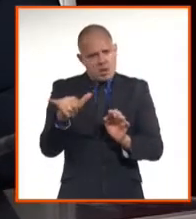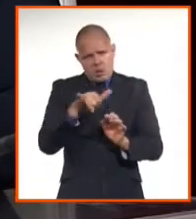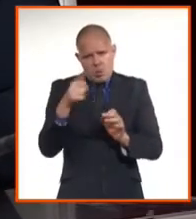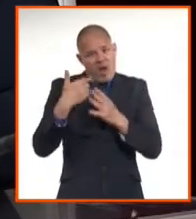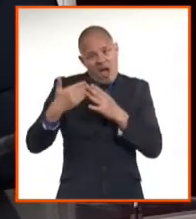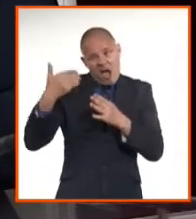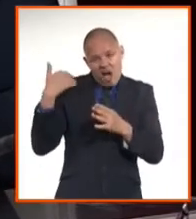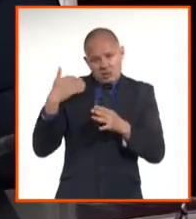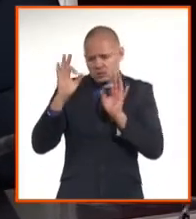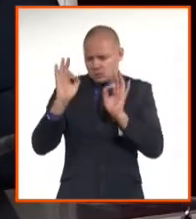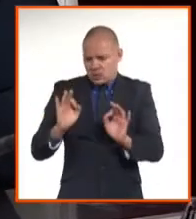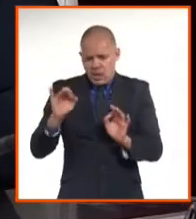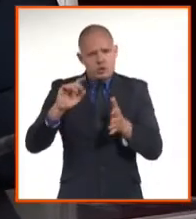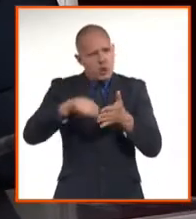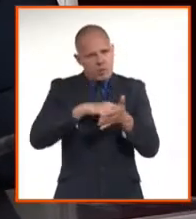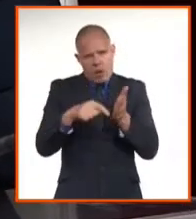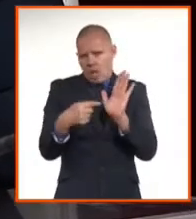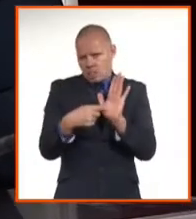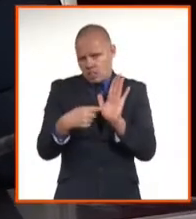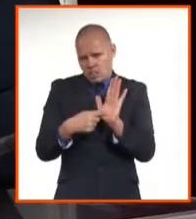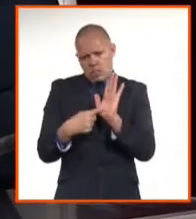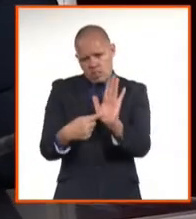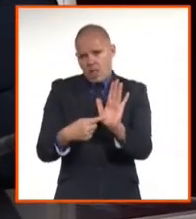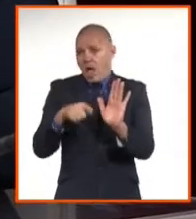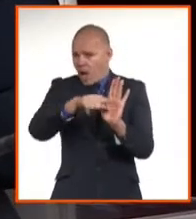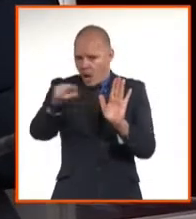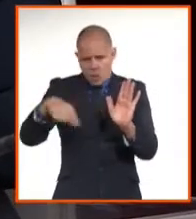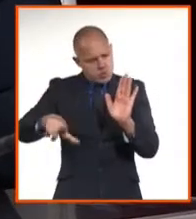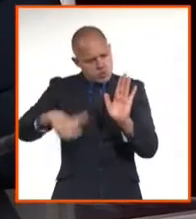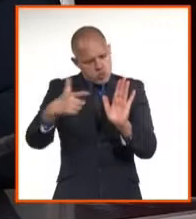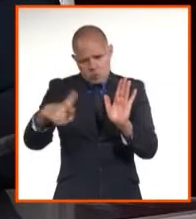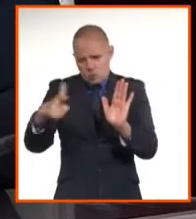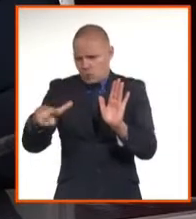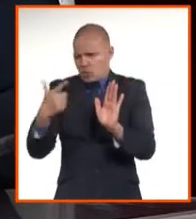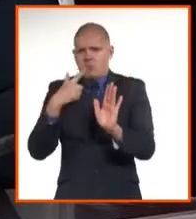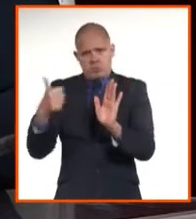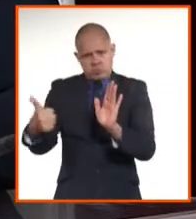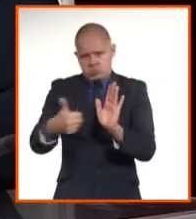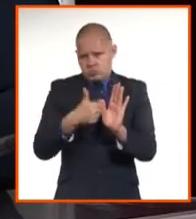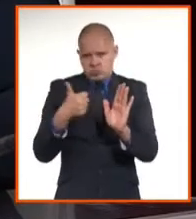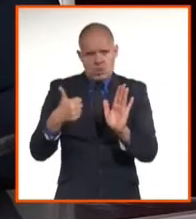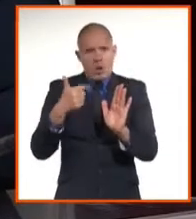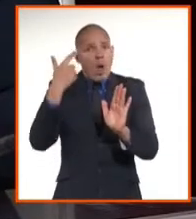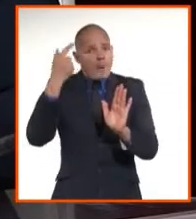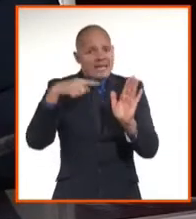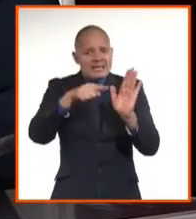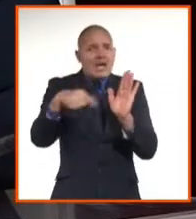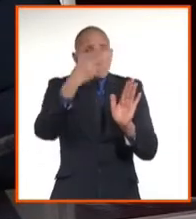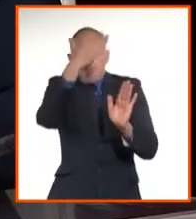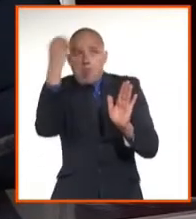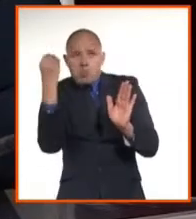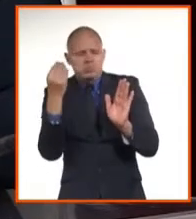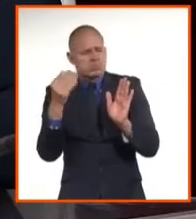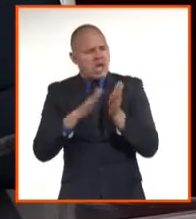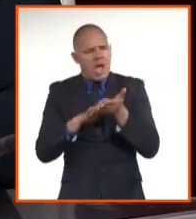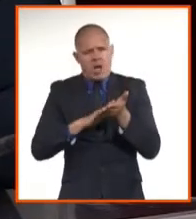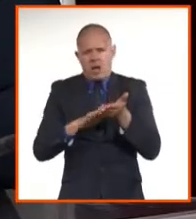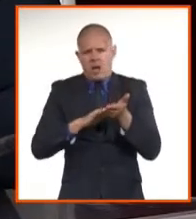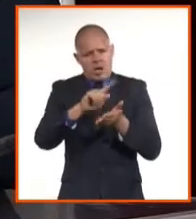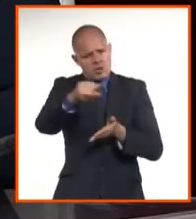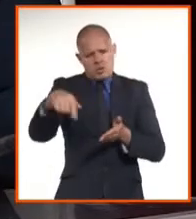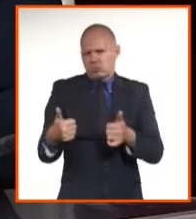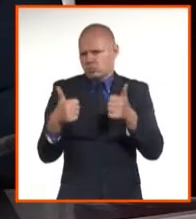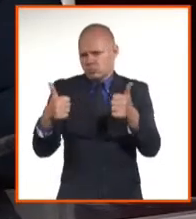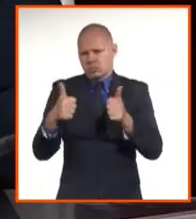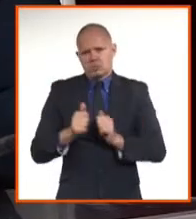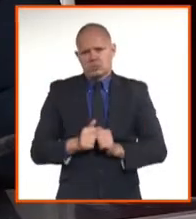avería está dentro de las normas establecidas, no se viola ningún parámetro hasta el momento que se hayan identificado y por suerte tenemos